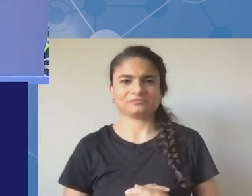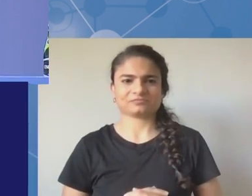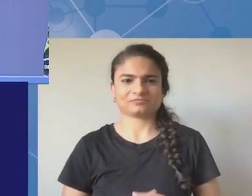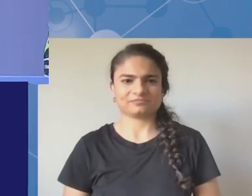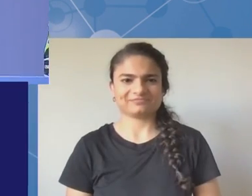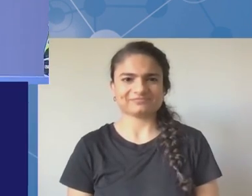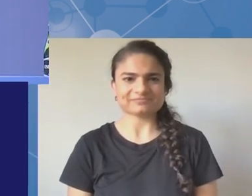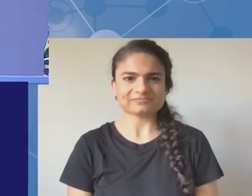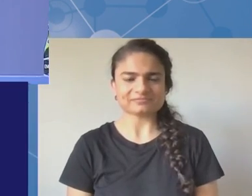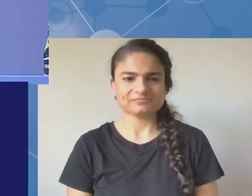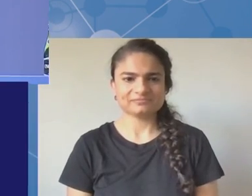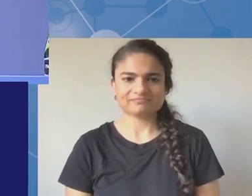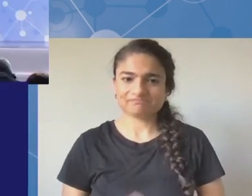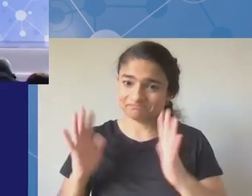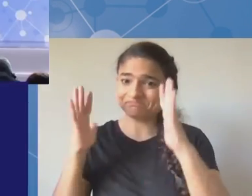Henriette Esterhuizen.